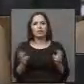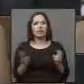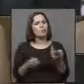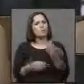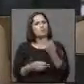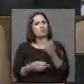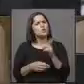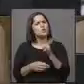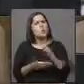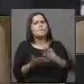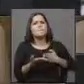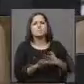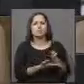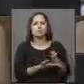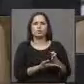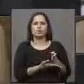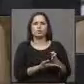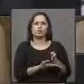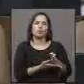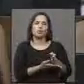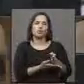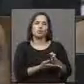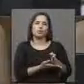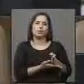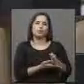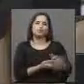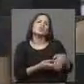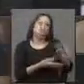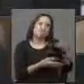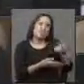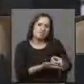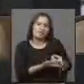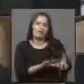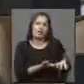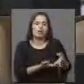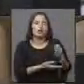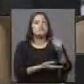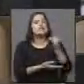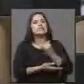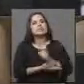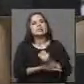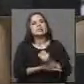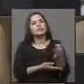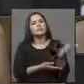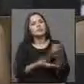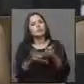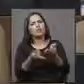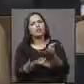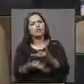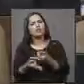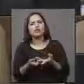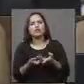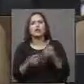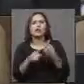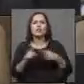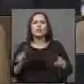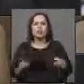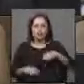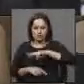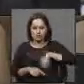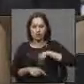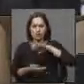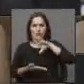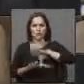por donde es lo razonable. Si siempre se dice que las diferencias en nuestro país se